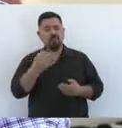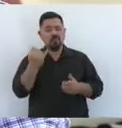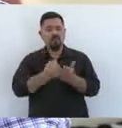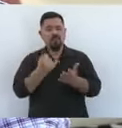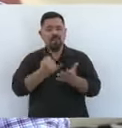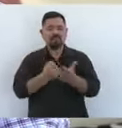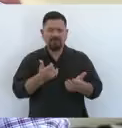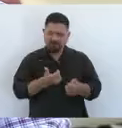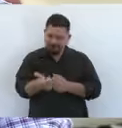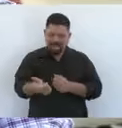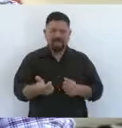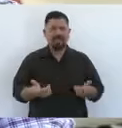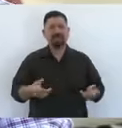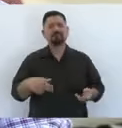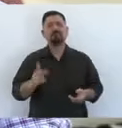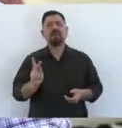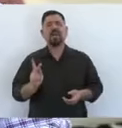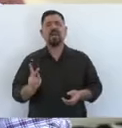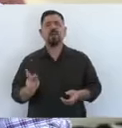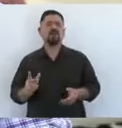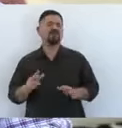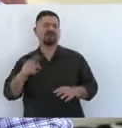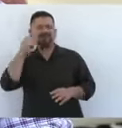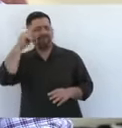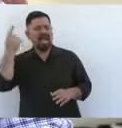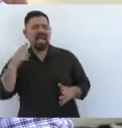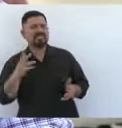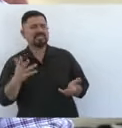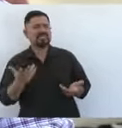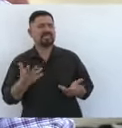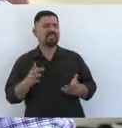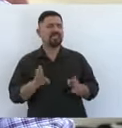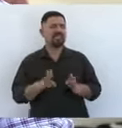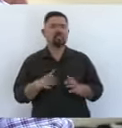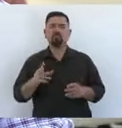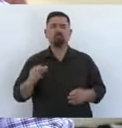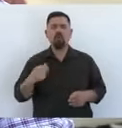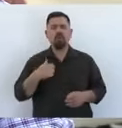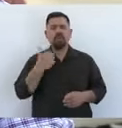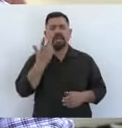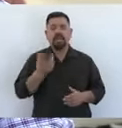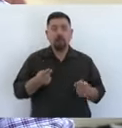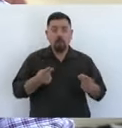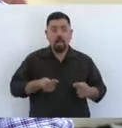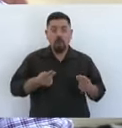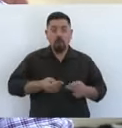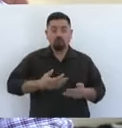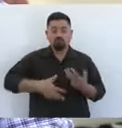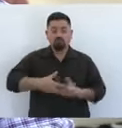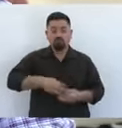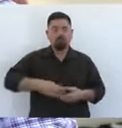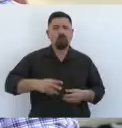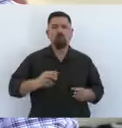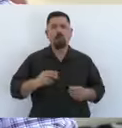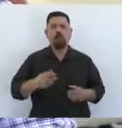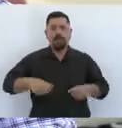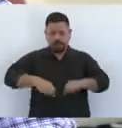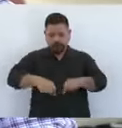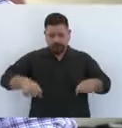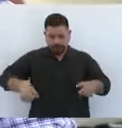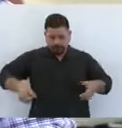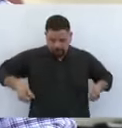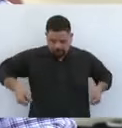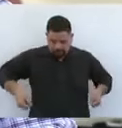pagar, pero que nos los hagan pues más fácil, ¿no? Porque en realidad no venimos a lucrar con esos aparatos son para toda